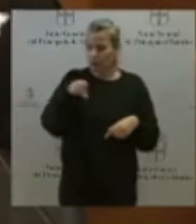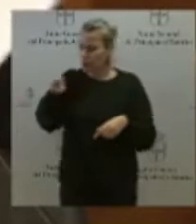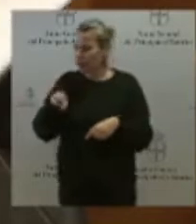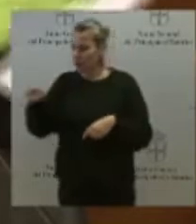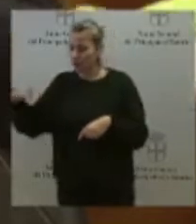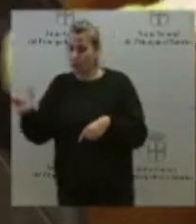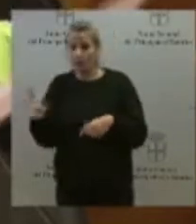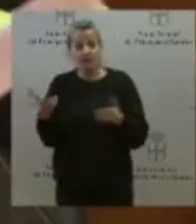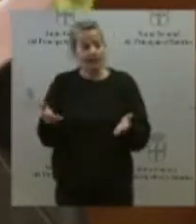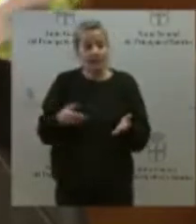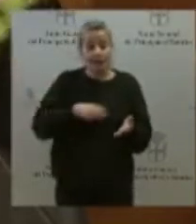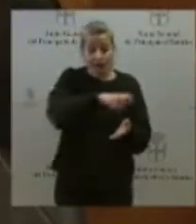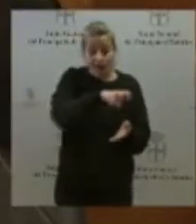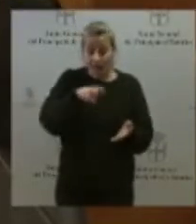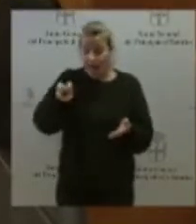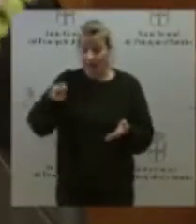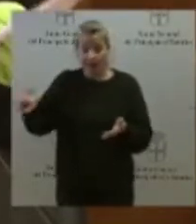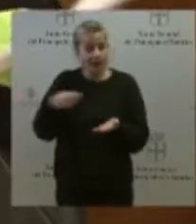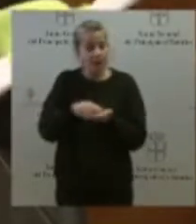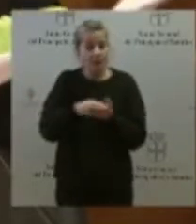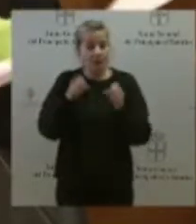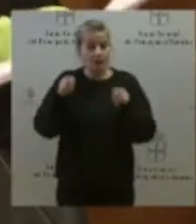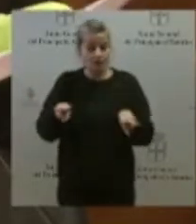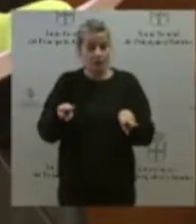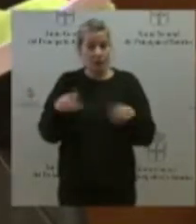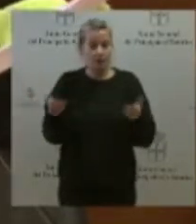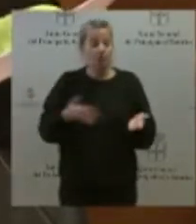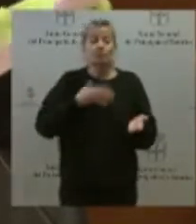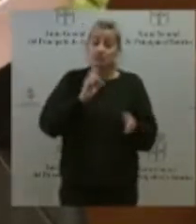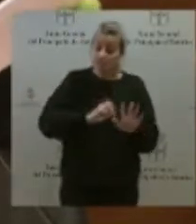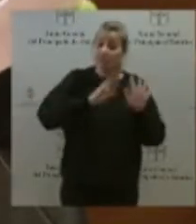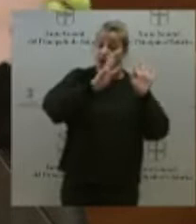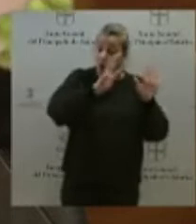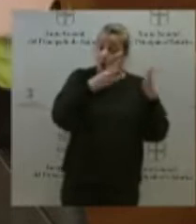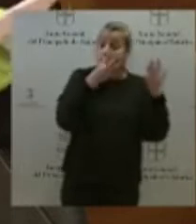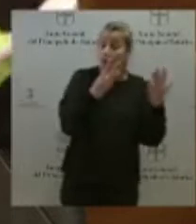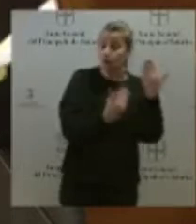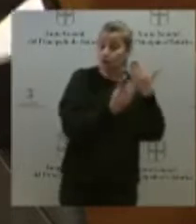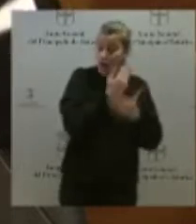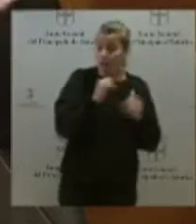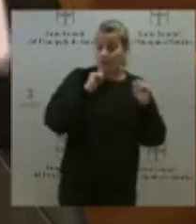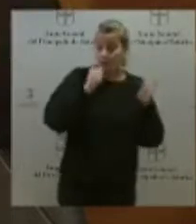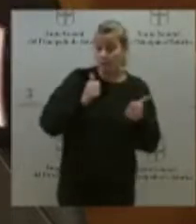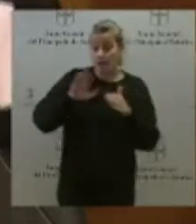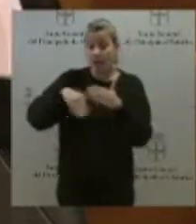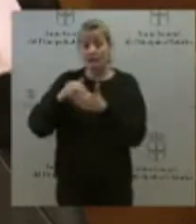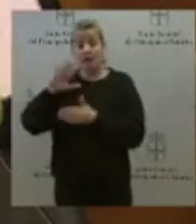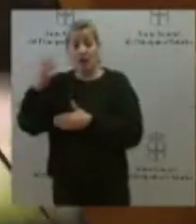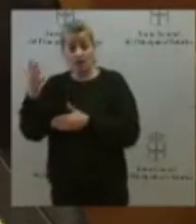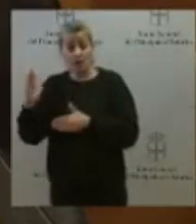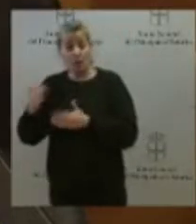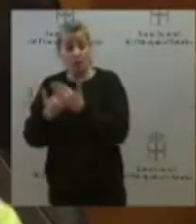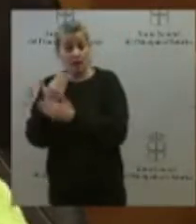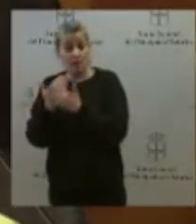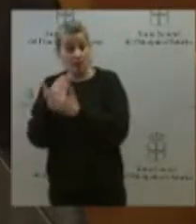que sale un trabajador a las 8 de la mañana, vuelve a las 5 de la tarde y ha cotizado 4 o 5 horas, que no es ni siquiera cerca del salario mínimo interprofesional de esas jornadas